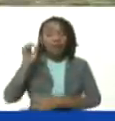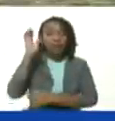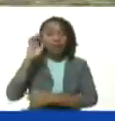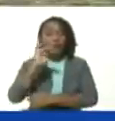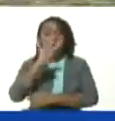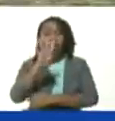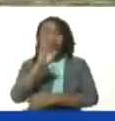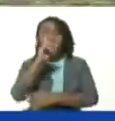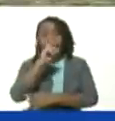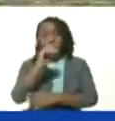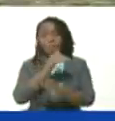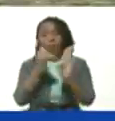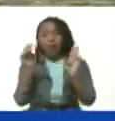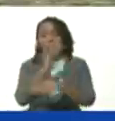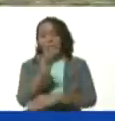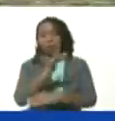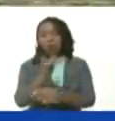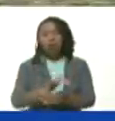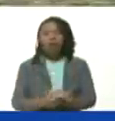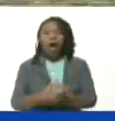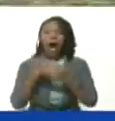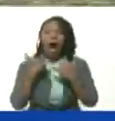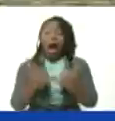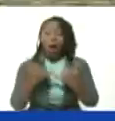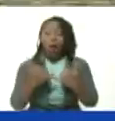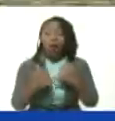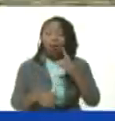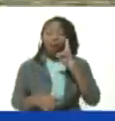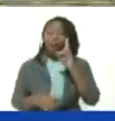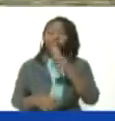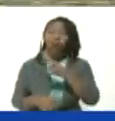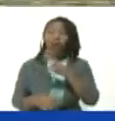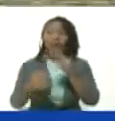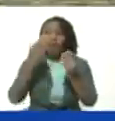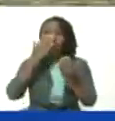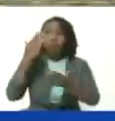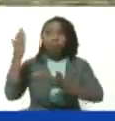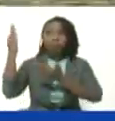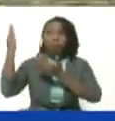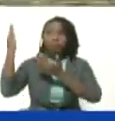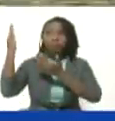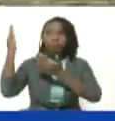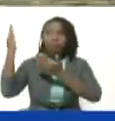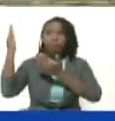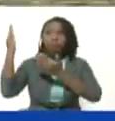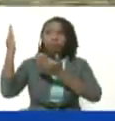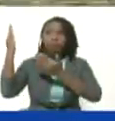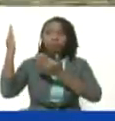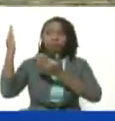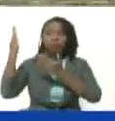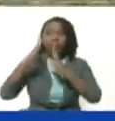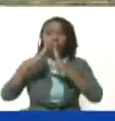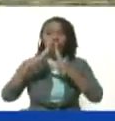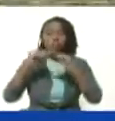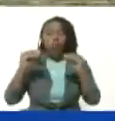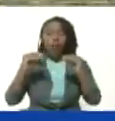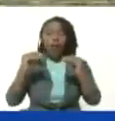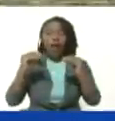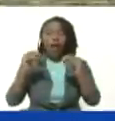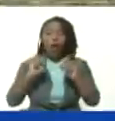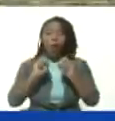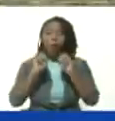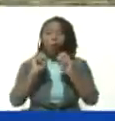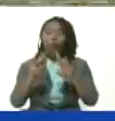4 años y medio. Ahora estamos viendo precisamente todas las ventajas de esta ley.